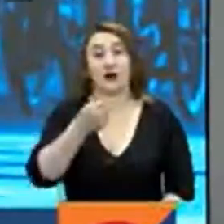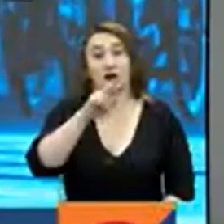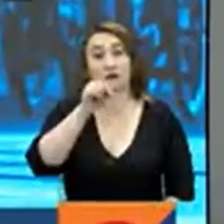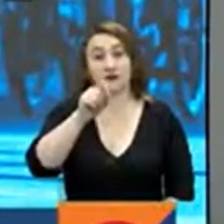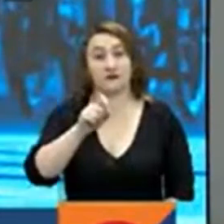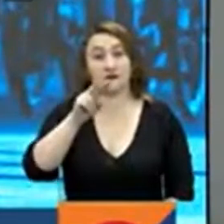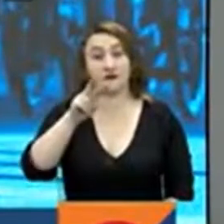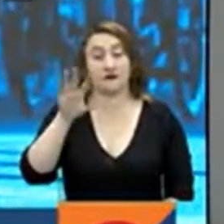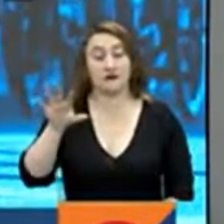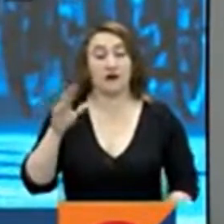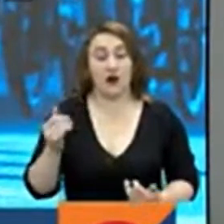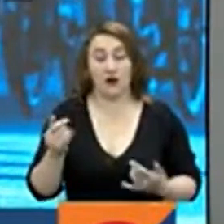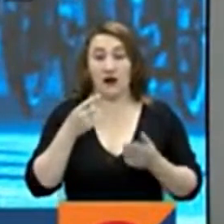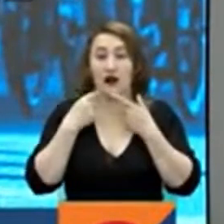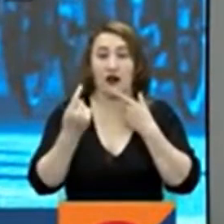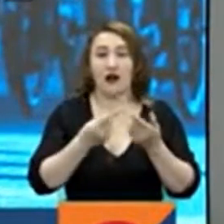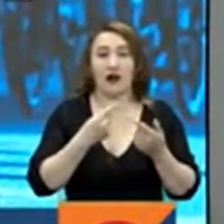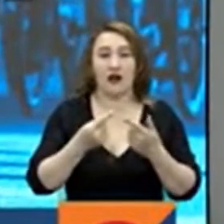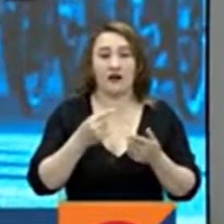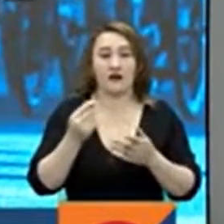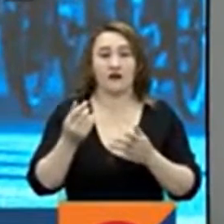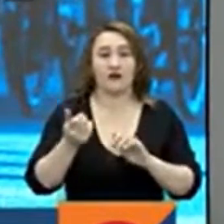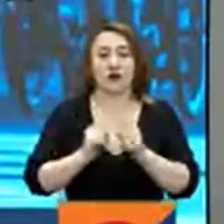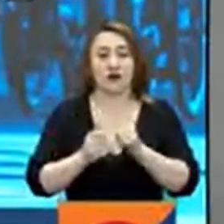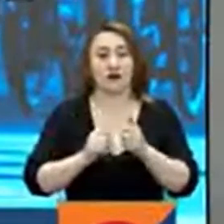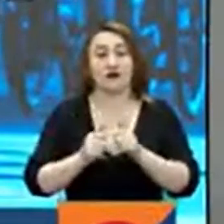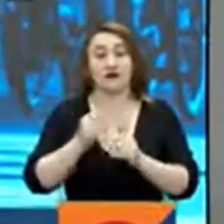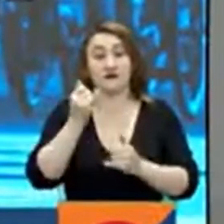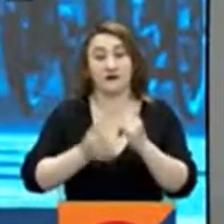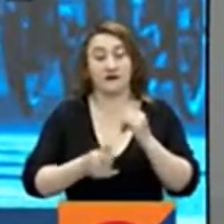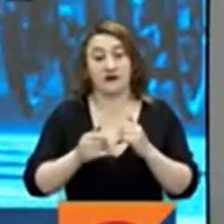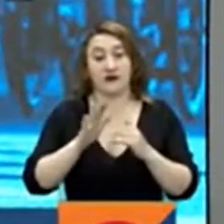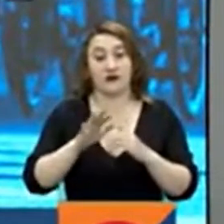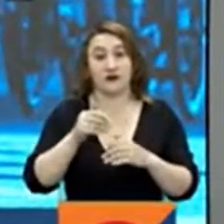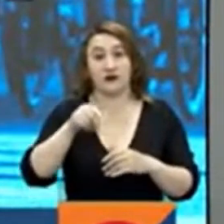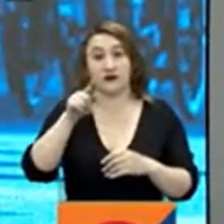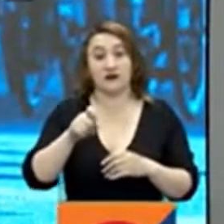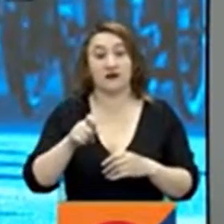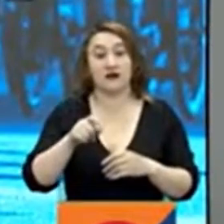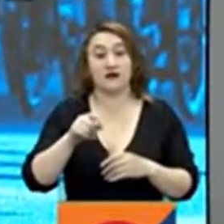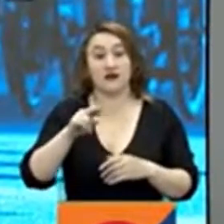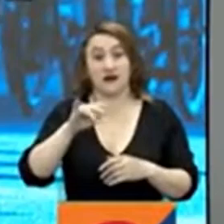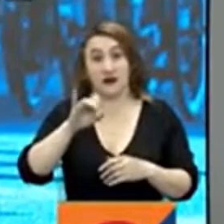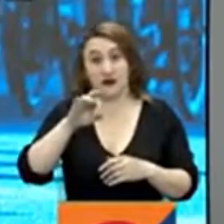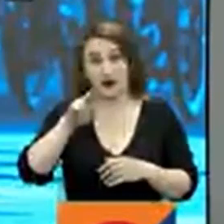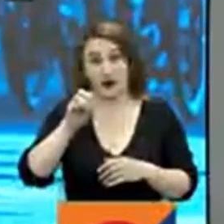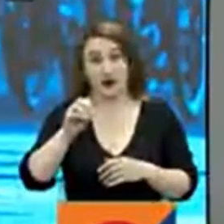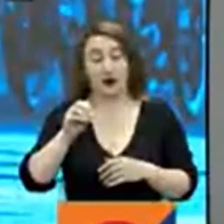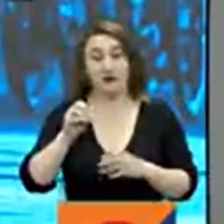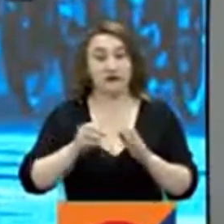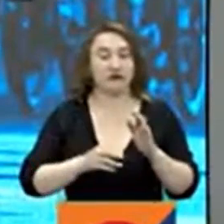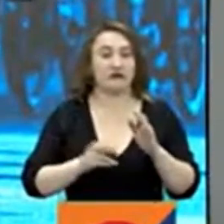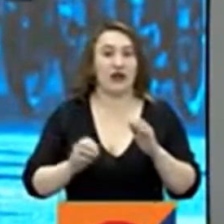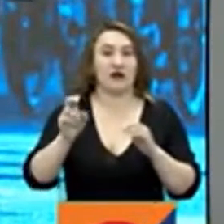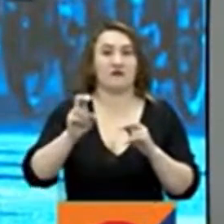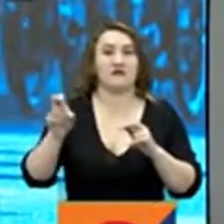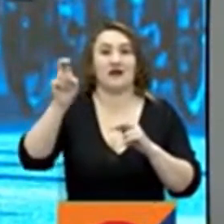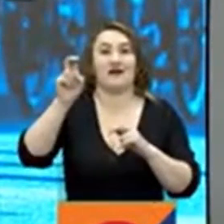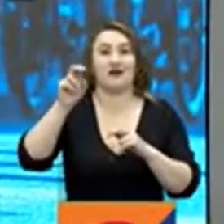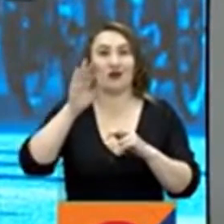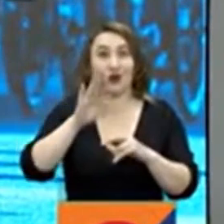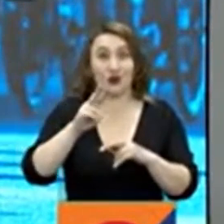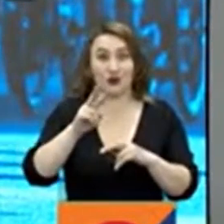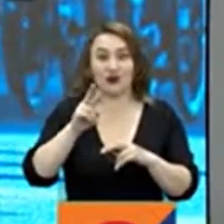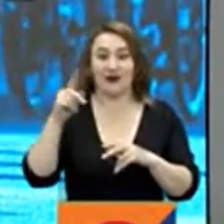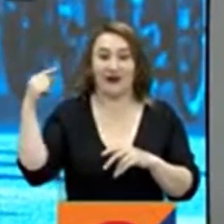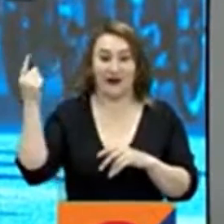12:25, hablemos de deportes. Finalizada la etapa 16, el ciclista Nairo Quintana subió 2 puestos en la general del Tour de Francia,